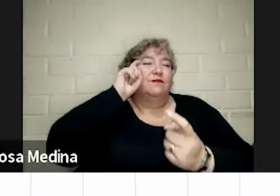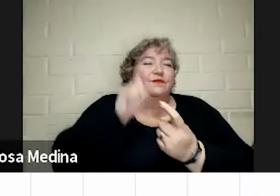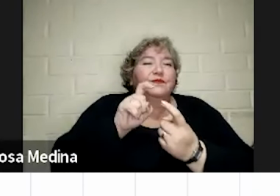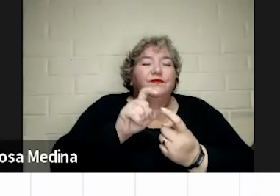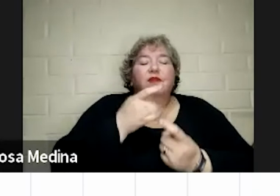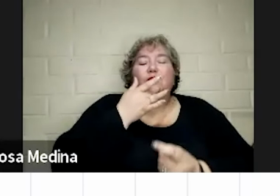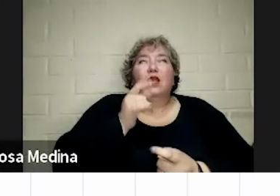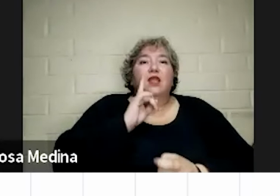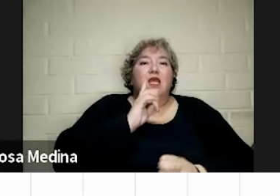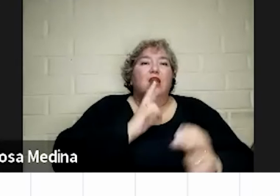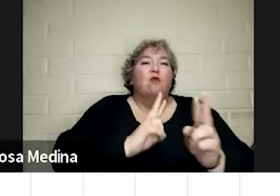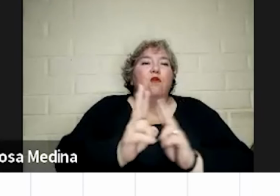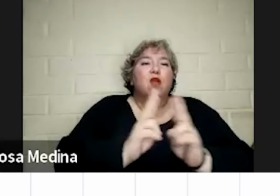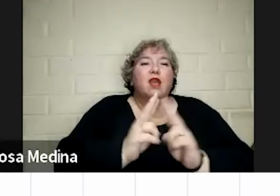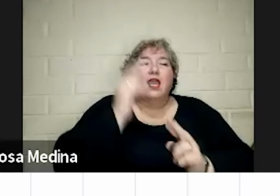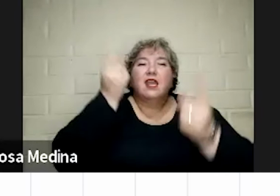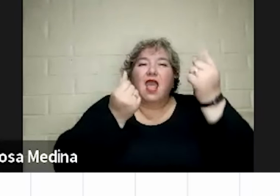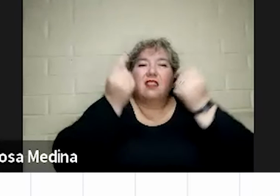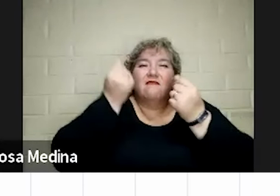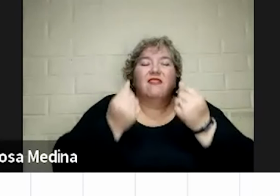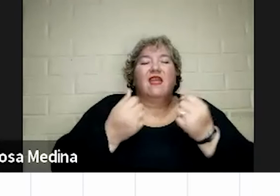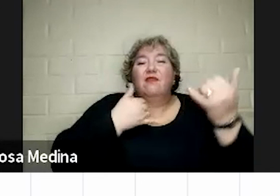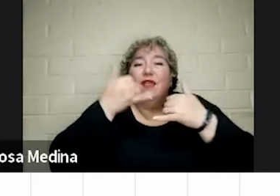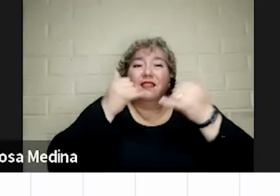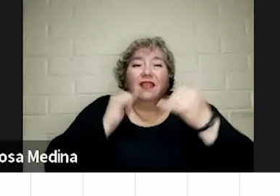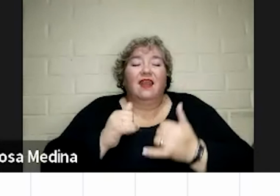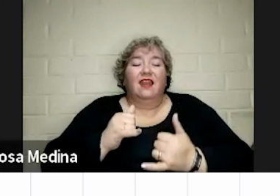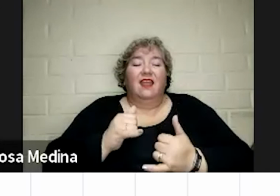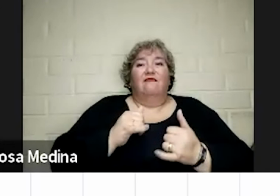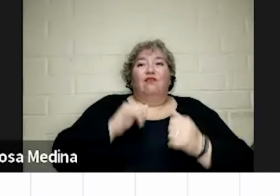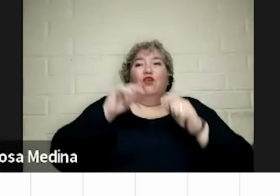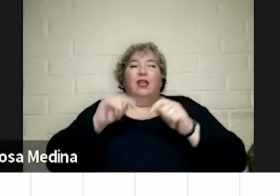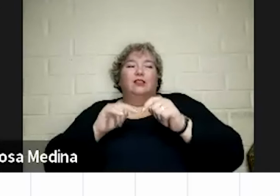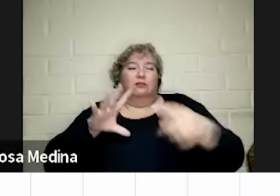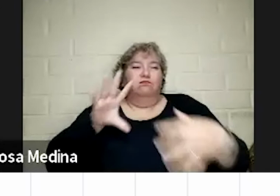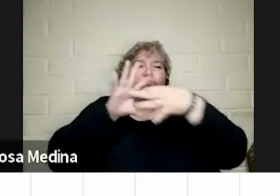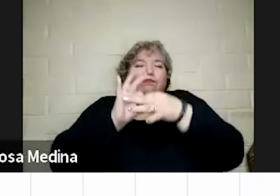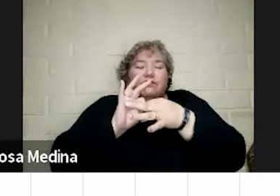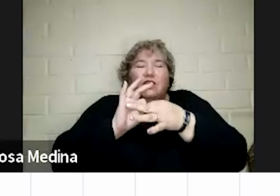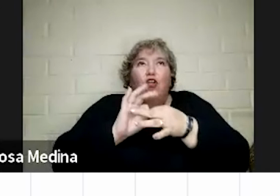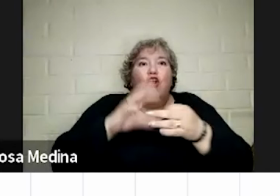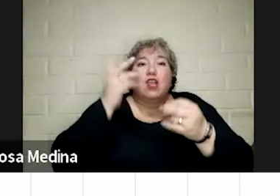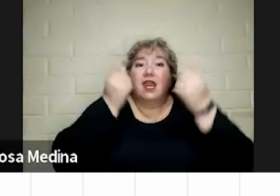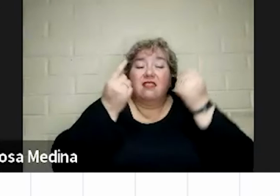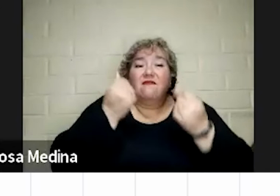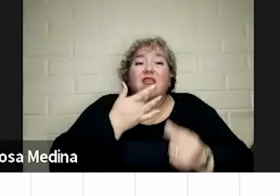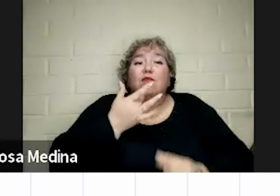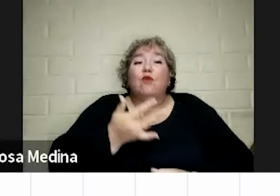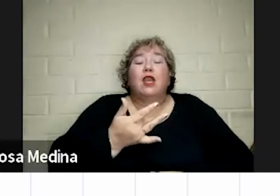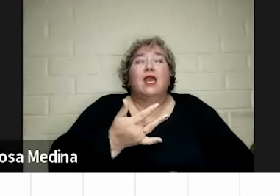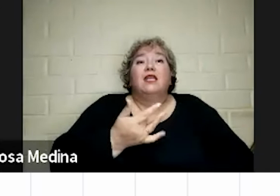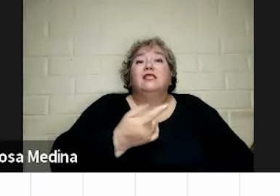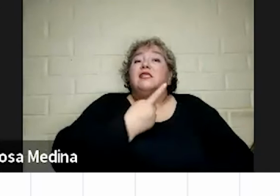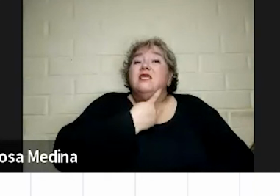con la creatividad y con las cosas entretenidas. O sea, no creo, es la que más se relaciona con creatividad. Pero además es interesante